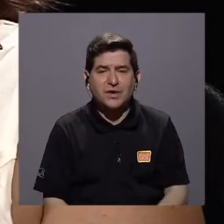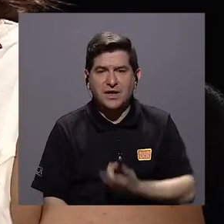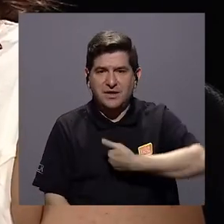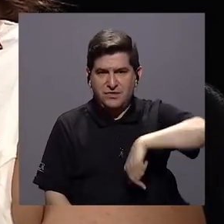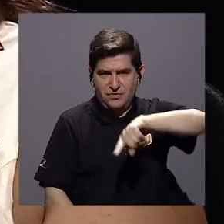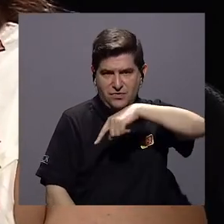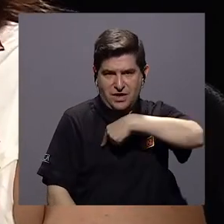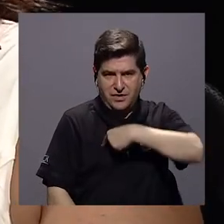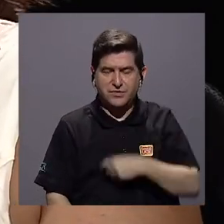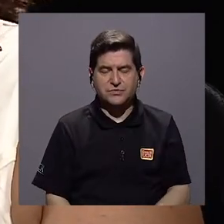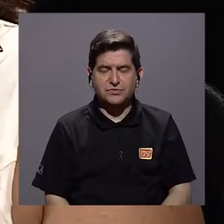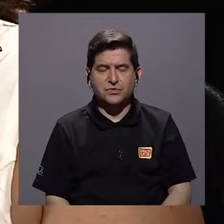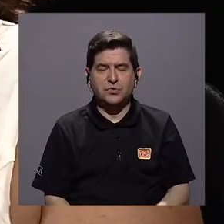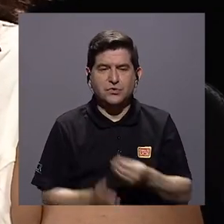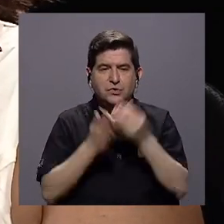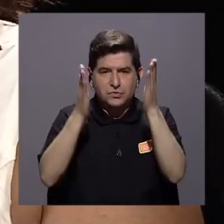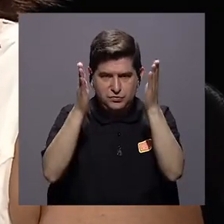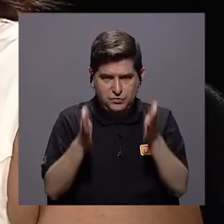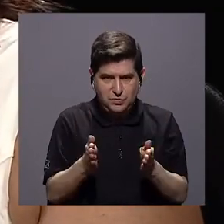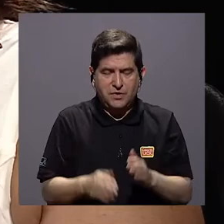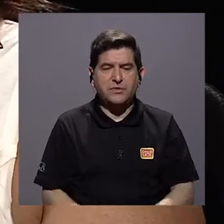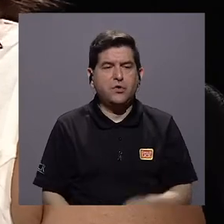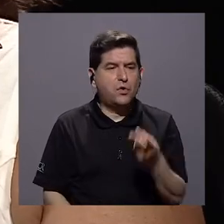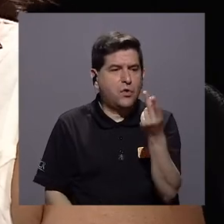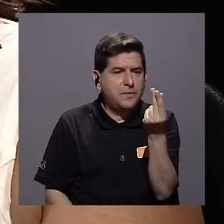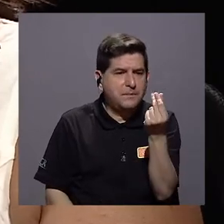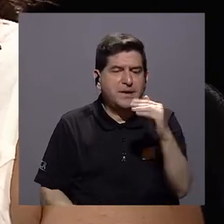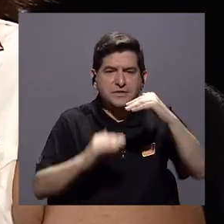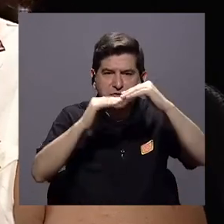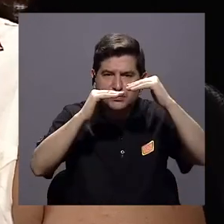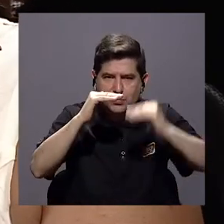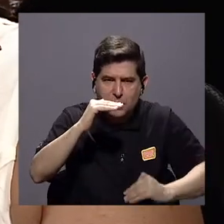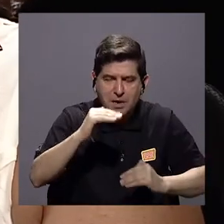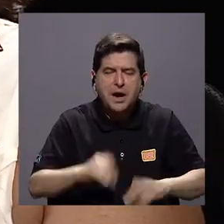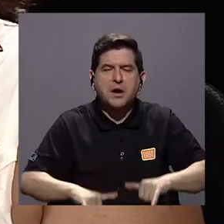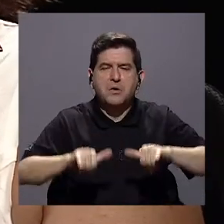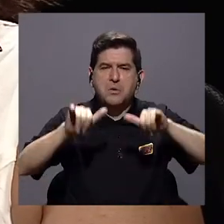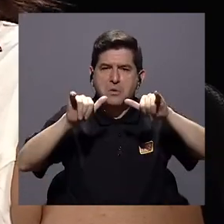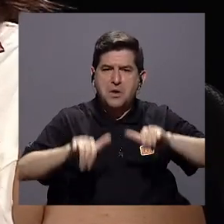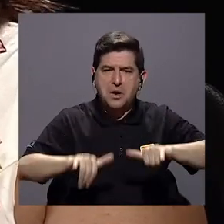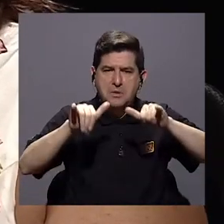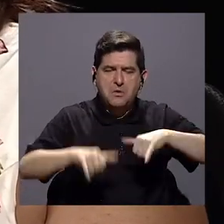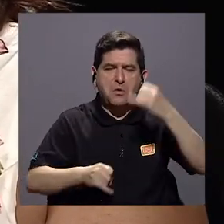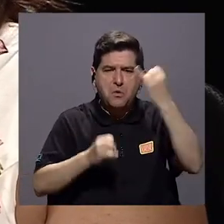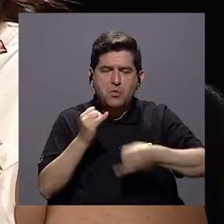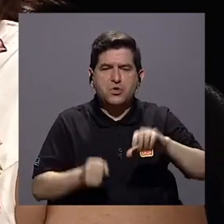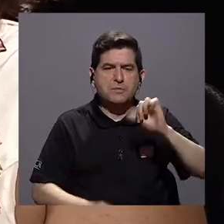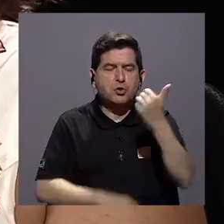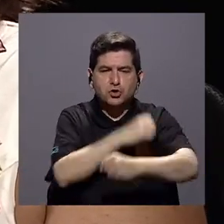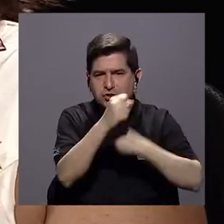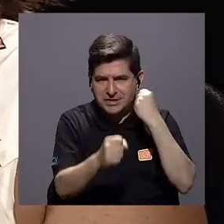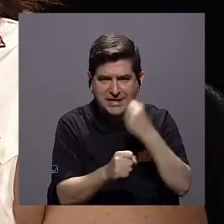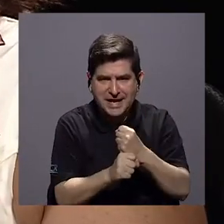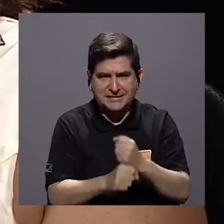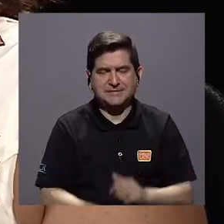ha dado a nosotros como consumidores un precio bajo y estable a través de los últimos 10